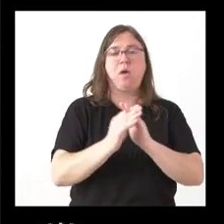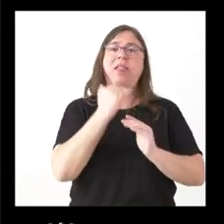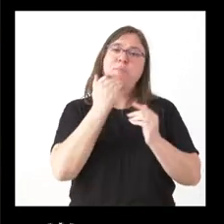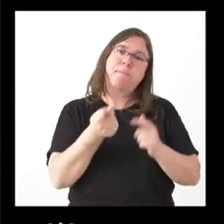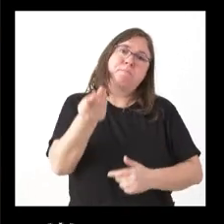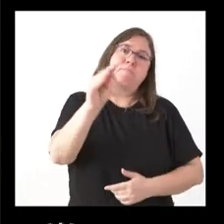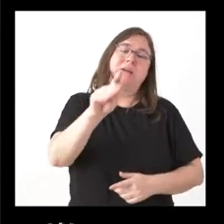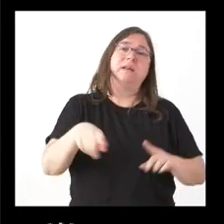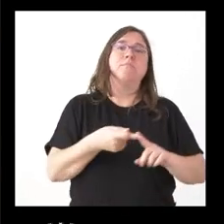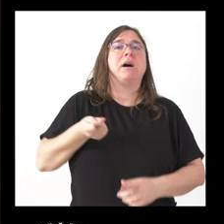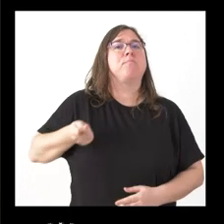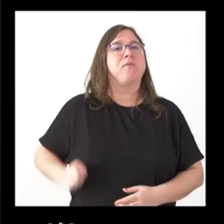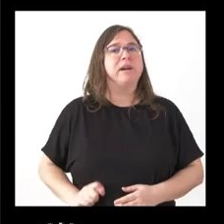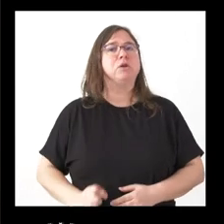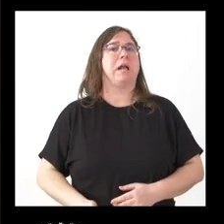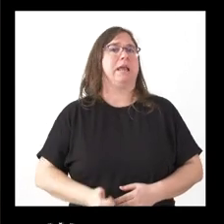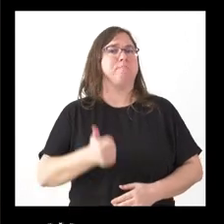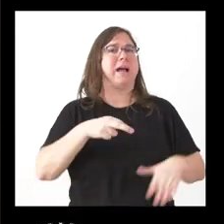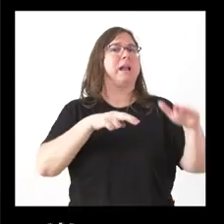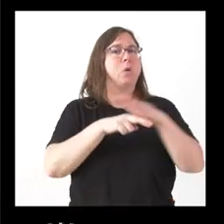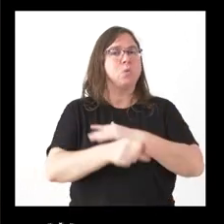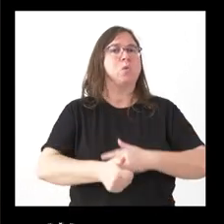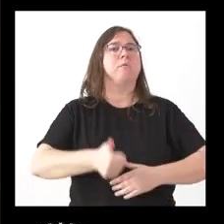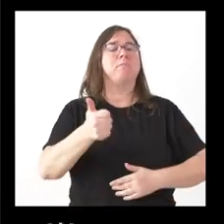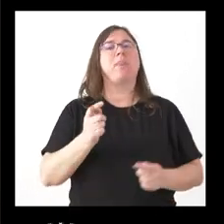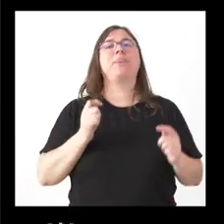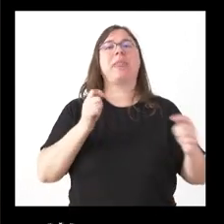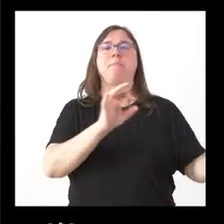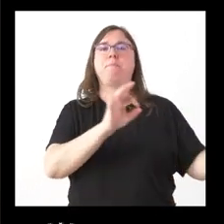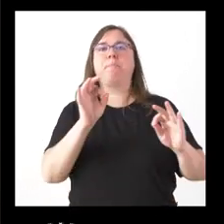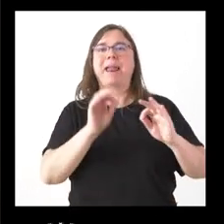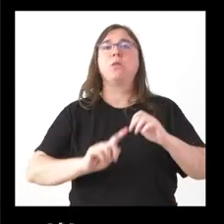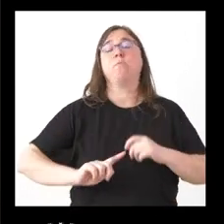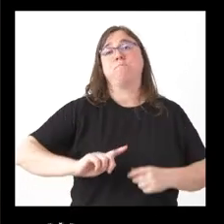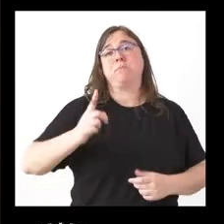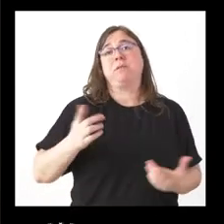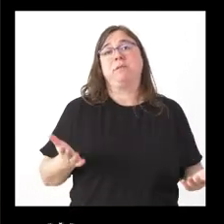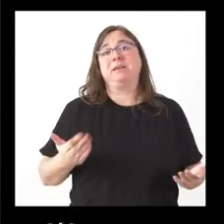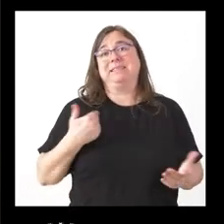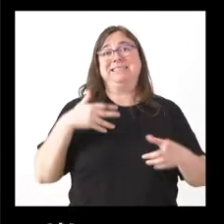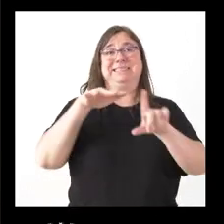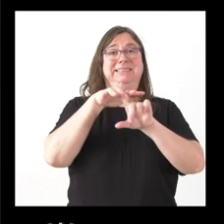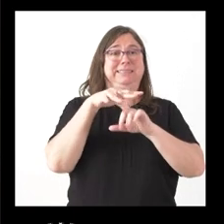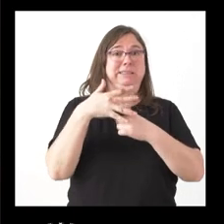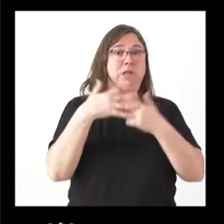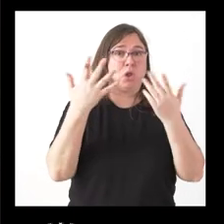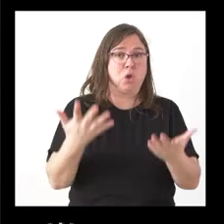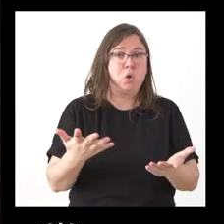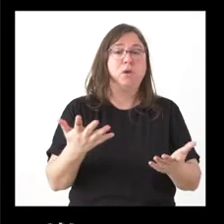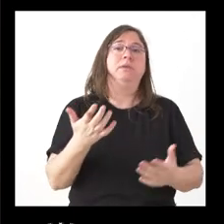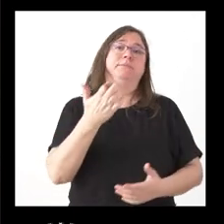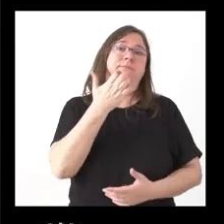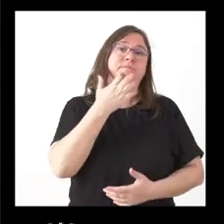incremento de personal y de potencialidades va a beneficiar indudablemente a estar más preparados para que bueno ante las circunstancias que se puedan